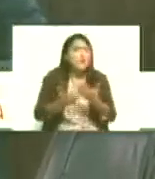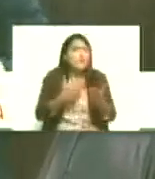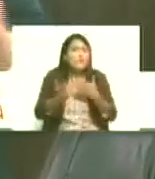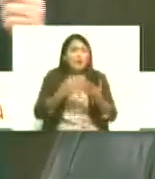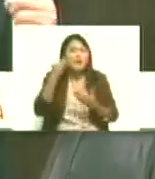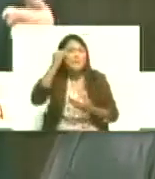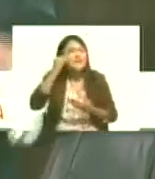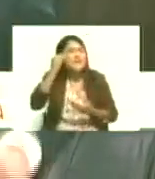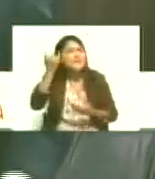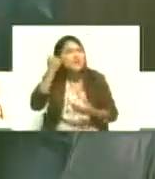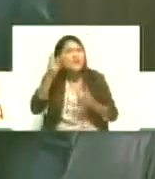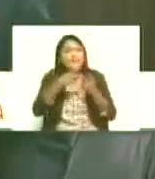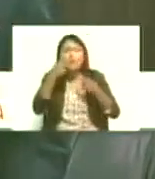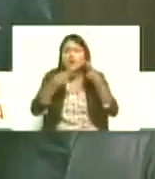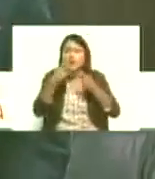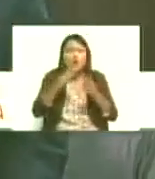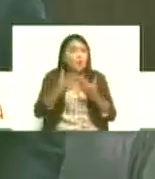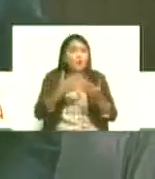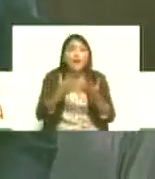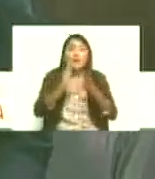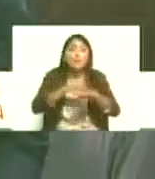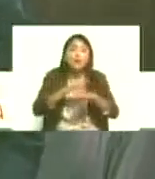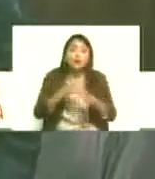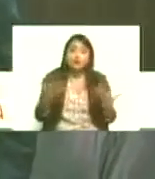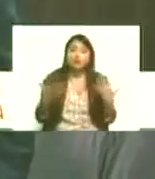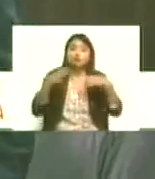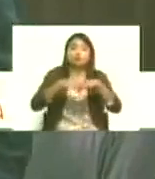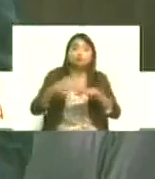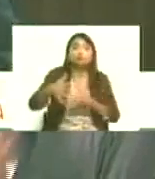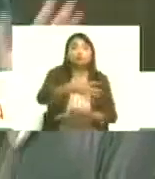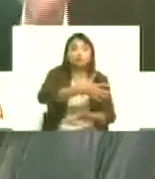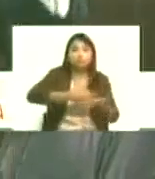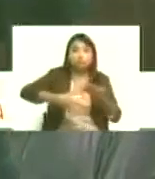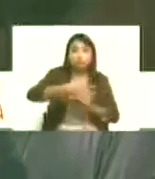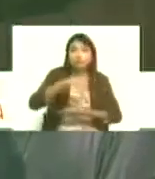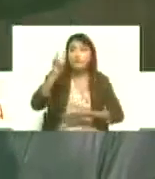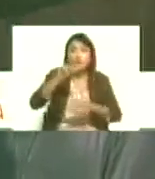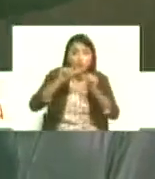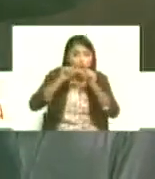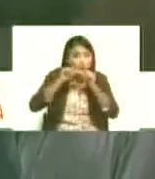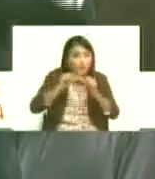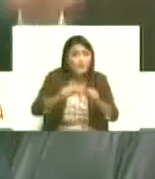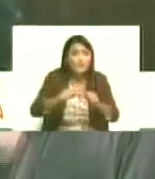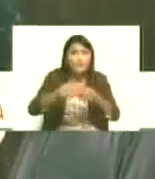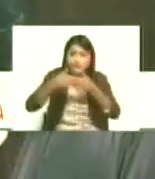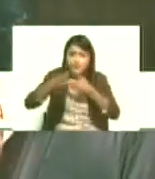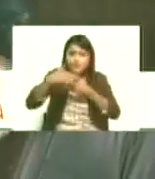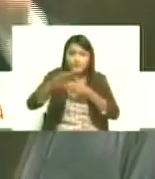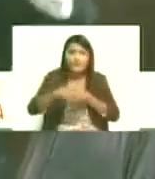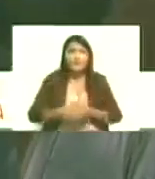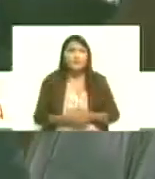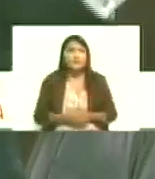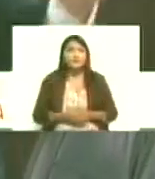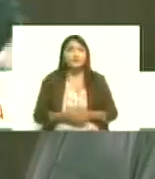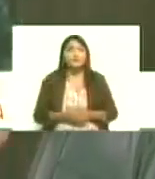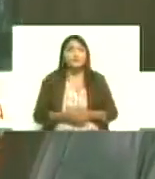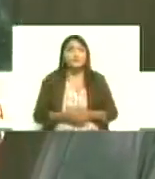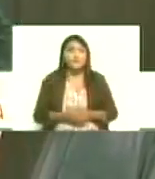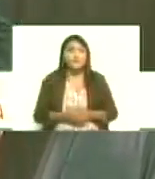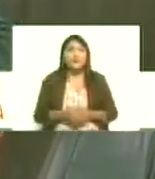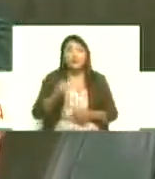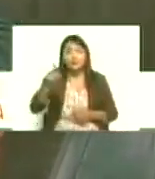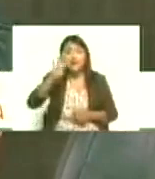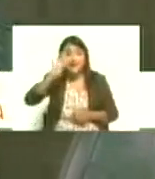Todos los que estamos aquí estamos de tránsito. El país va a seguir por años y por siglos. Ese